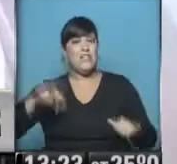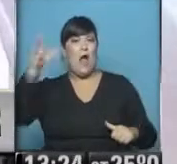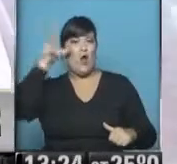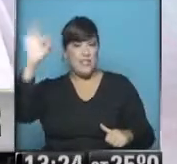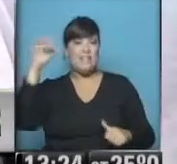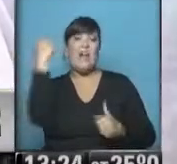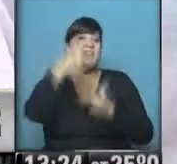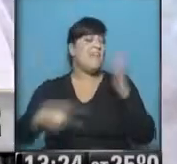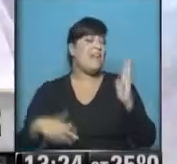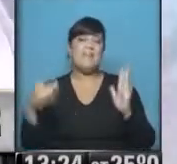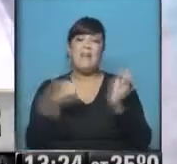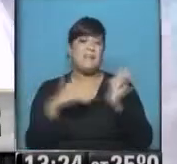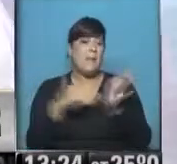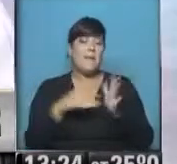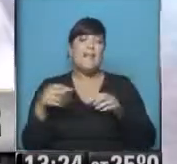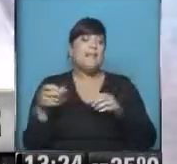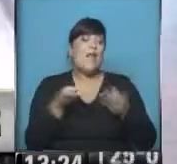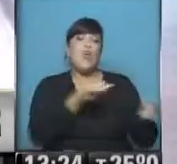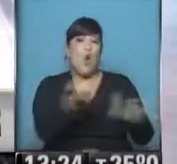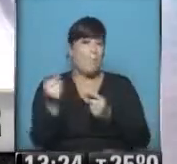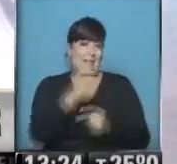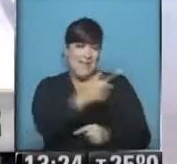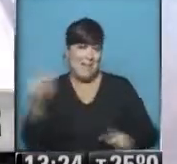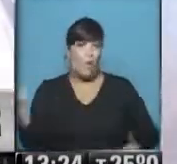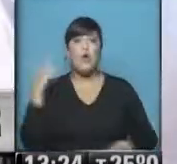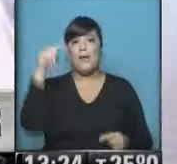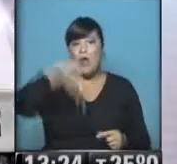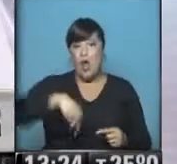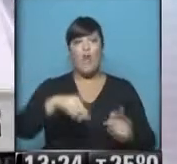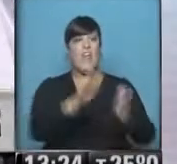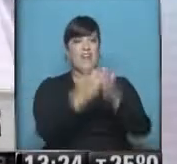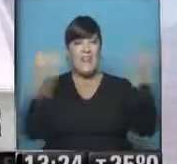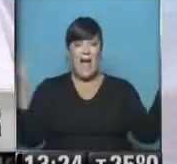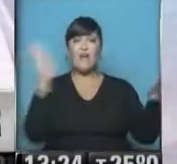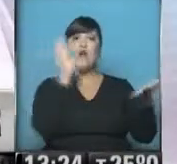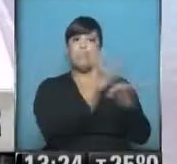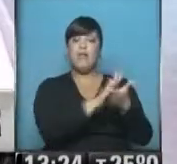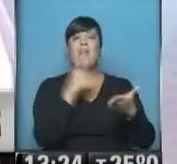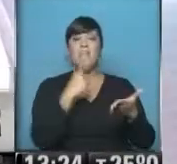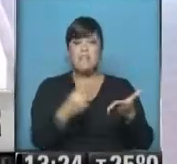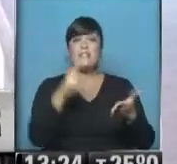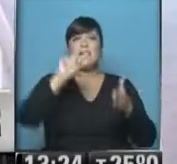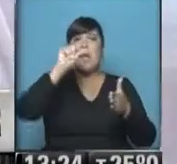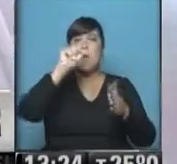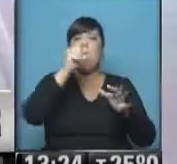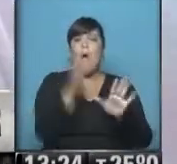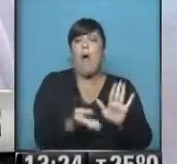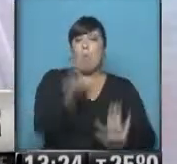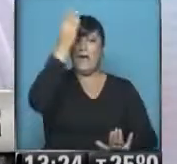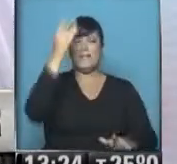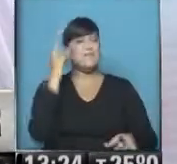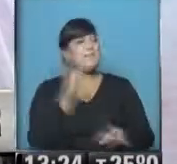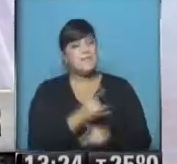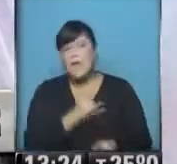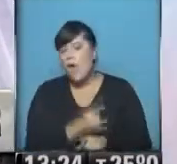diferentes alternativas dependiendo de uno hace las compras habitualmente sin embargo hoy Augusto un diario publica en tapa que aumentaron muchísimo los útiles escolares sí esos relevamientos